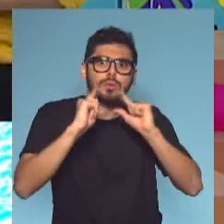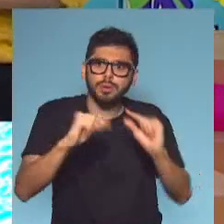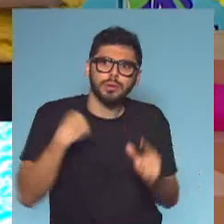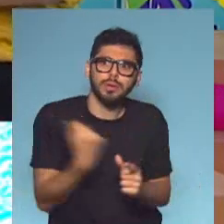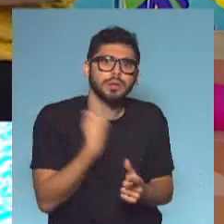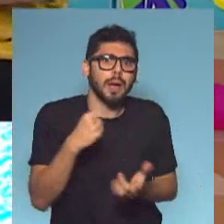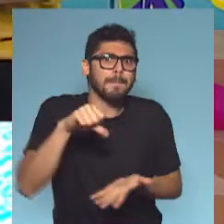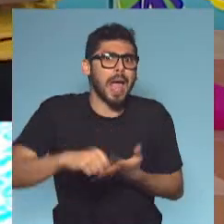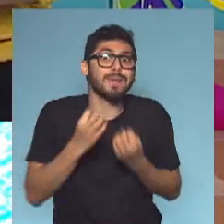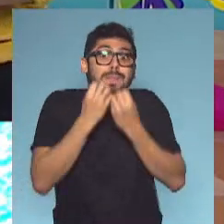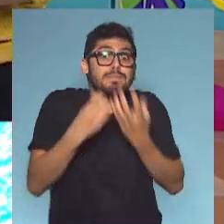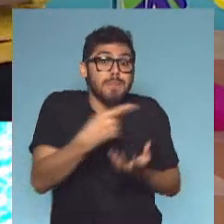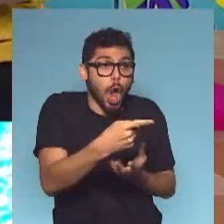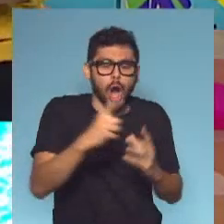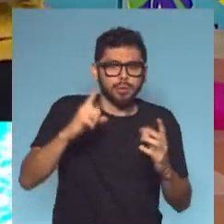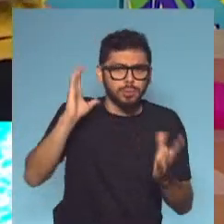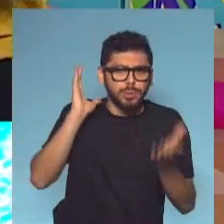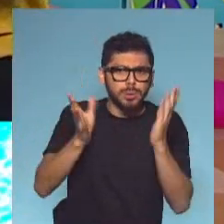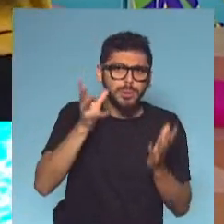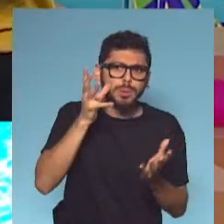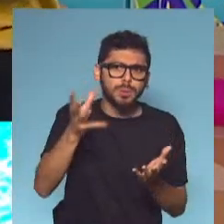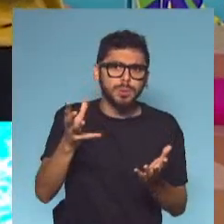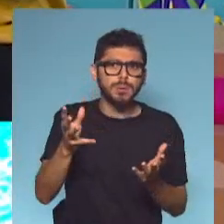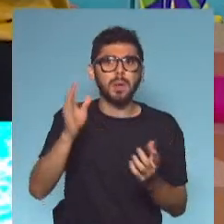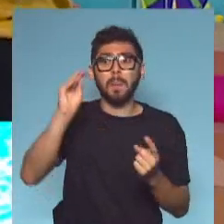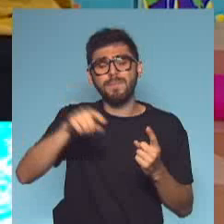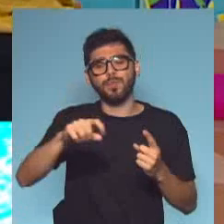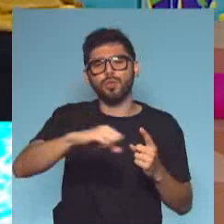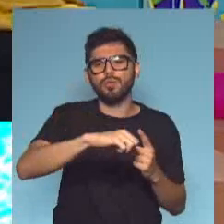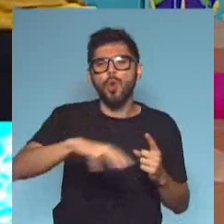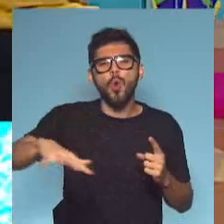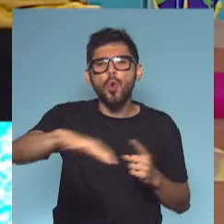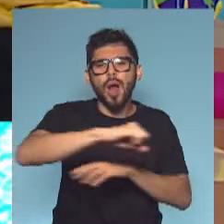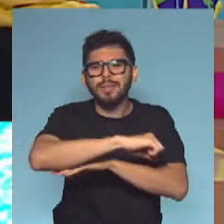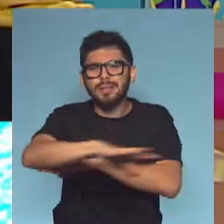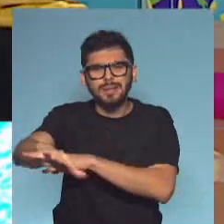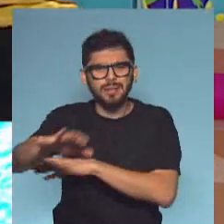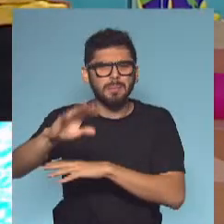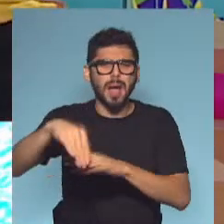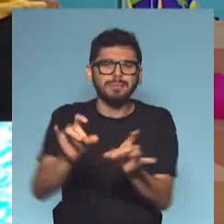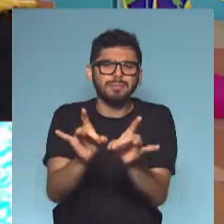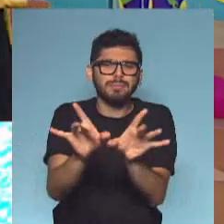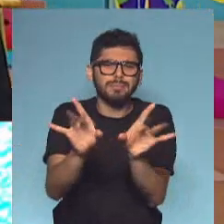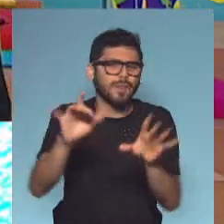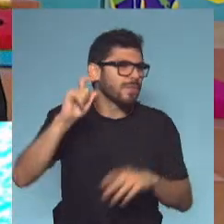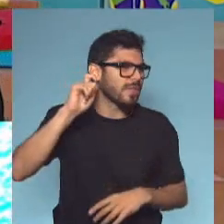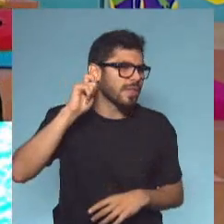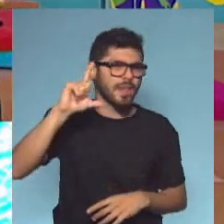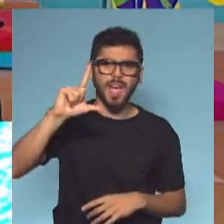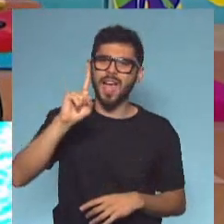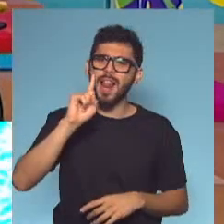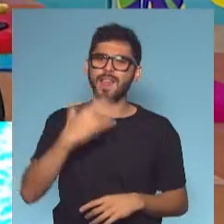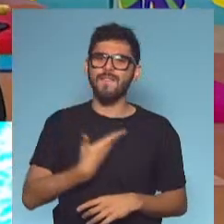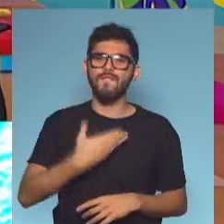mejor. Digamos que por otro lado, en las zonas rurales, el tema del glifosato, que es un tema delicado,